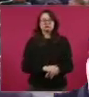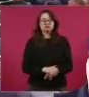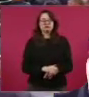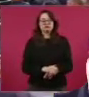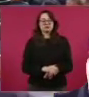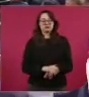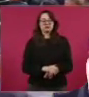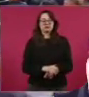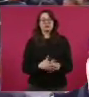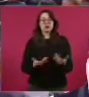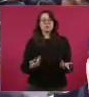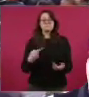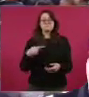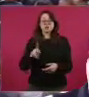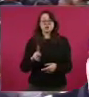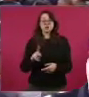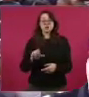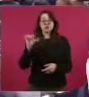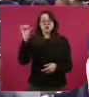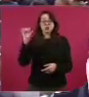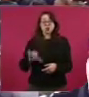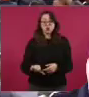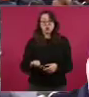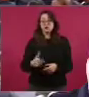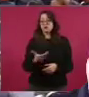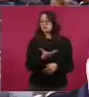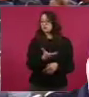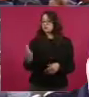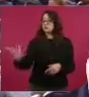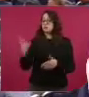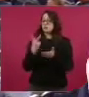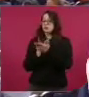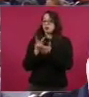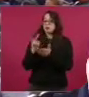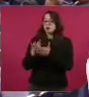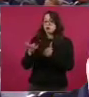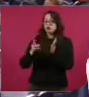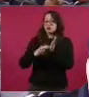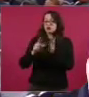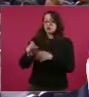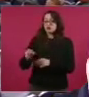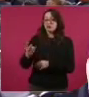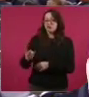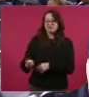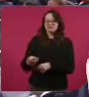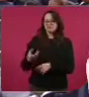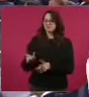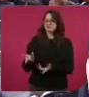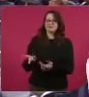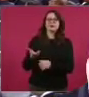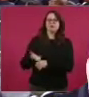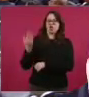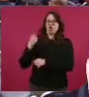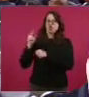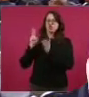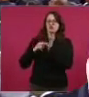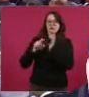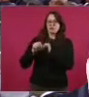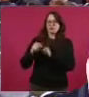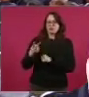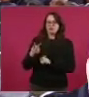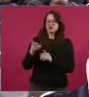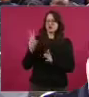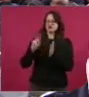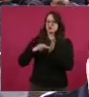están los galardonados del Premio Nacional del 2023, tenemos varios galardonados de los años pasados y están